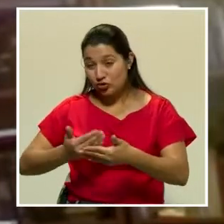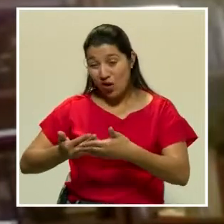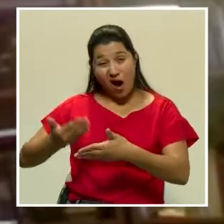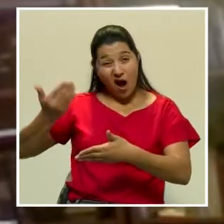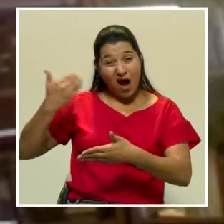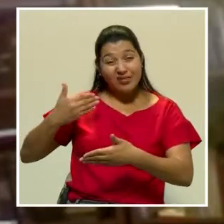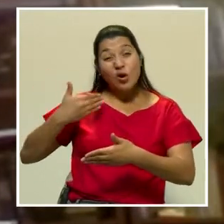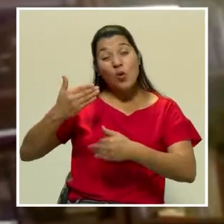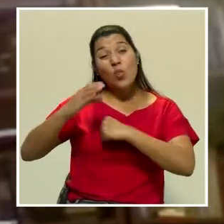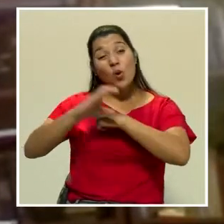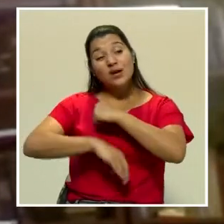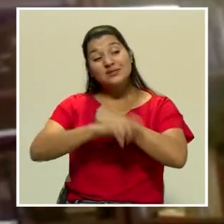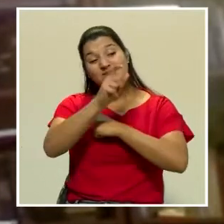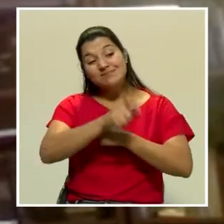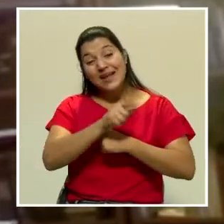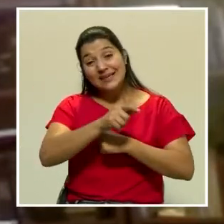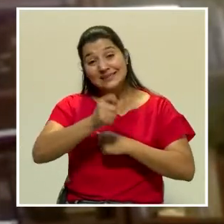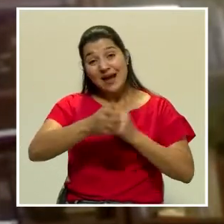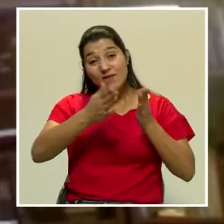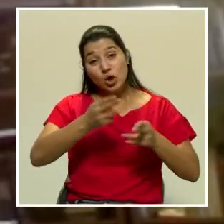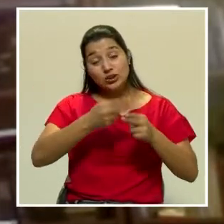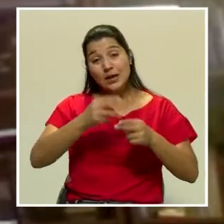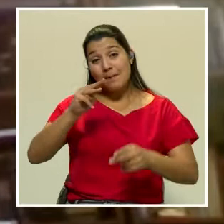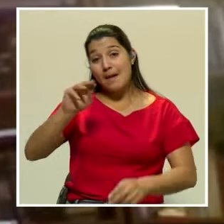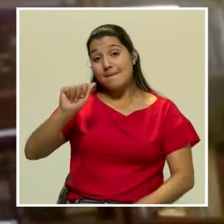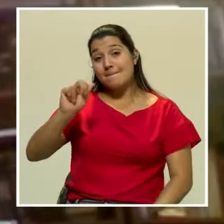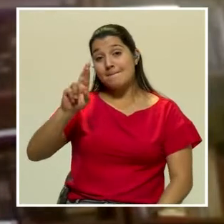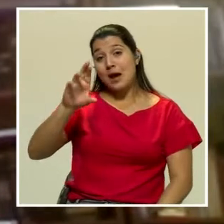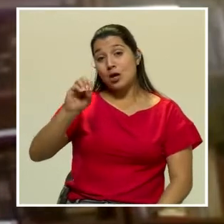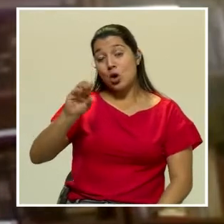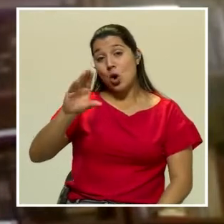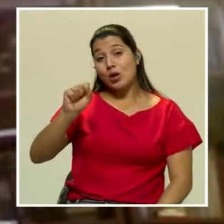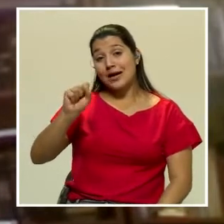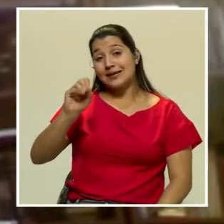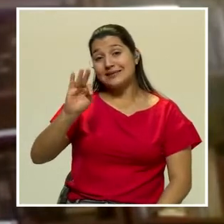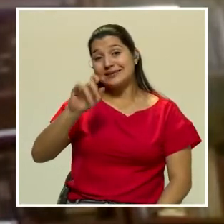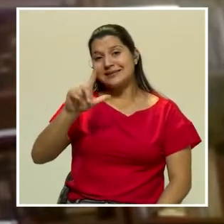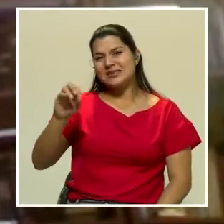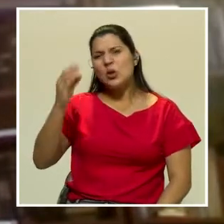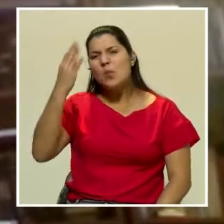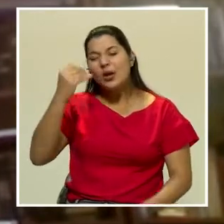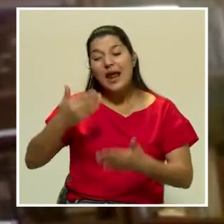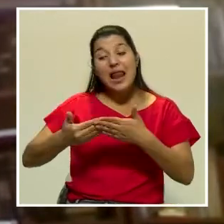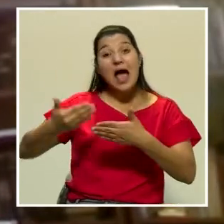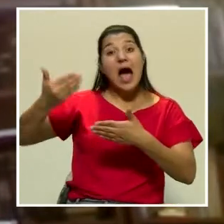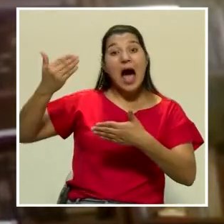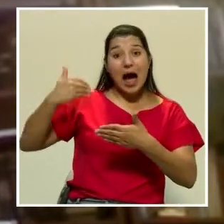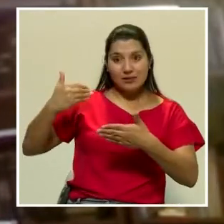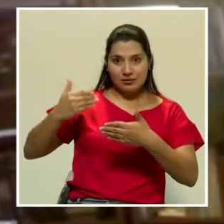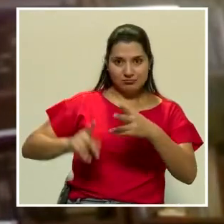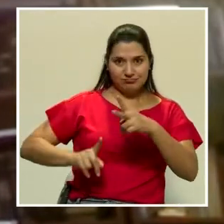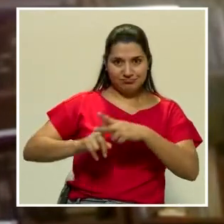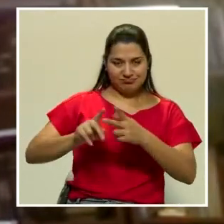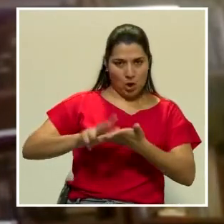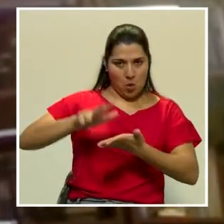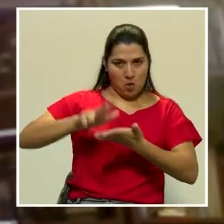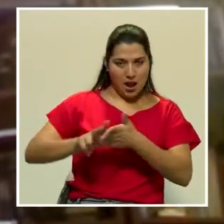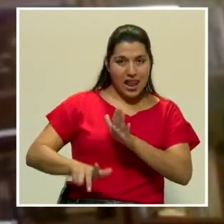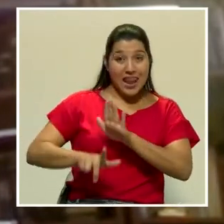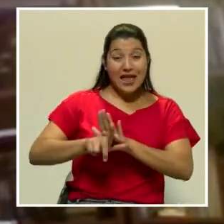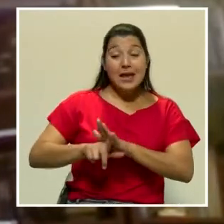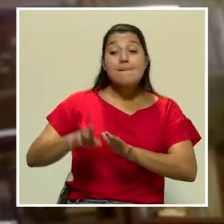Marco Castillo, por haber realizado el matrimonio de 2 personas del mismo sexo cuando estaba prohibido